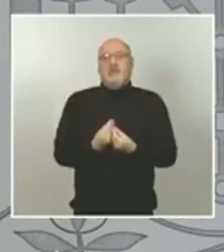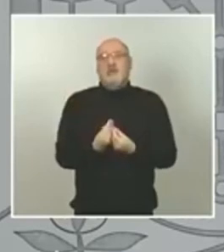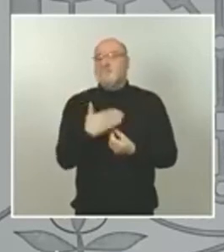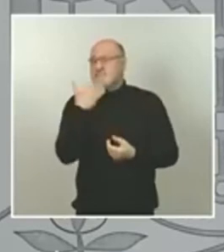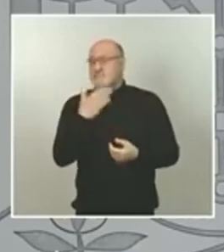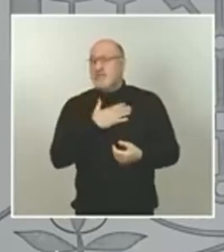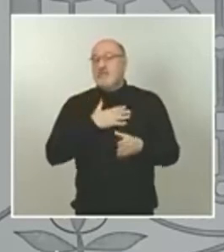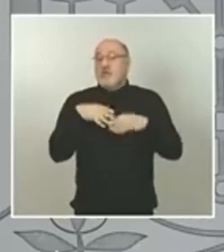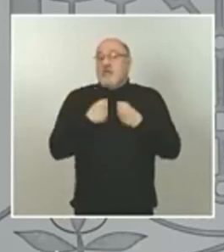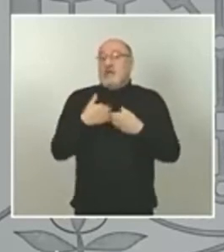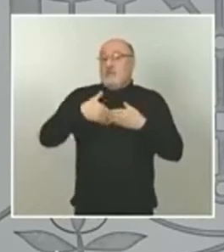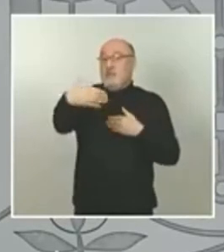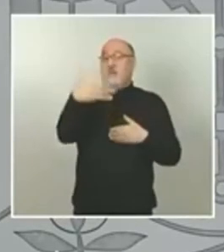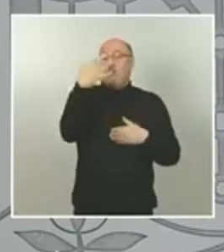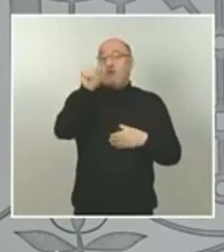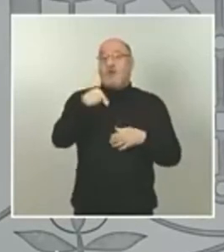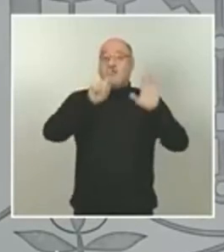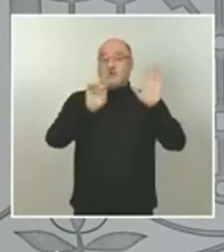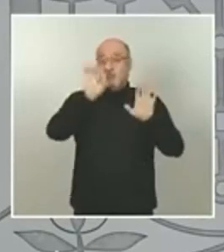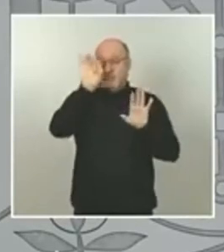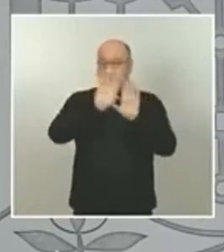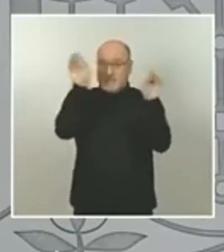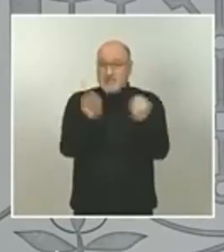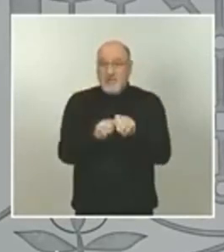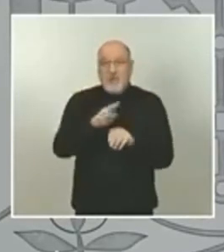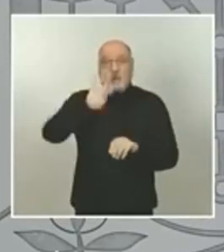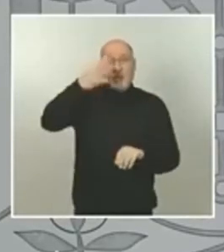tercer trimestre y en el cuarto trimestre